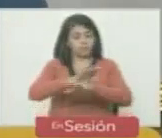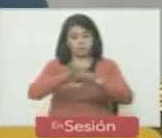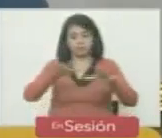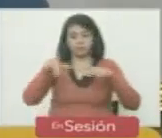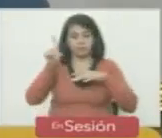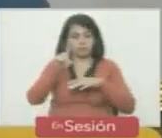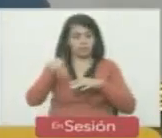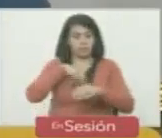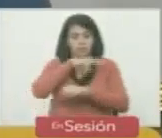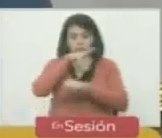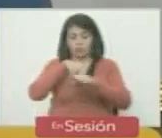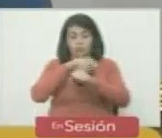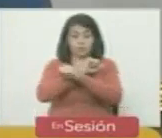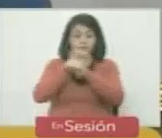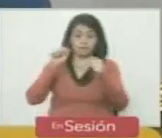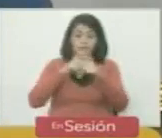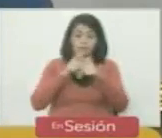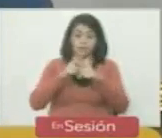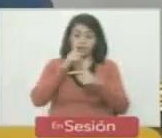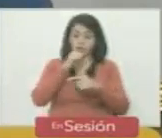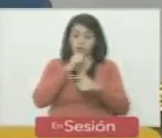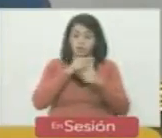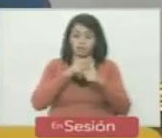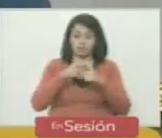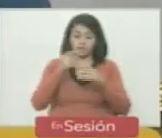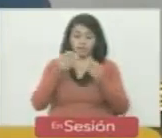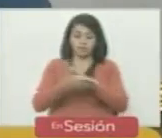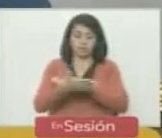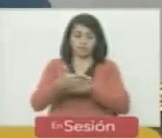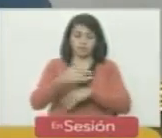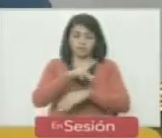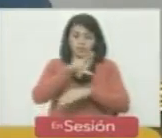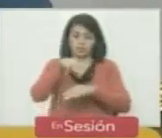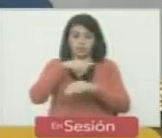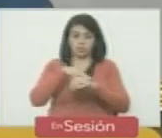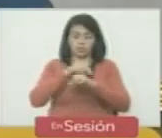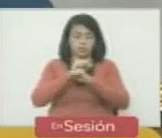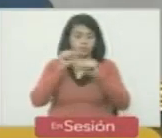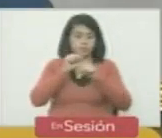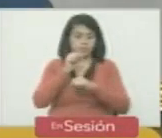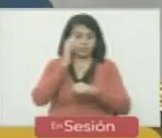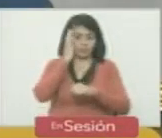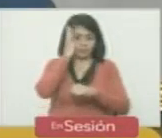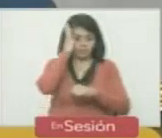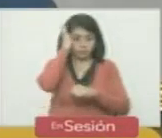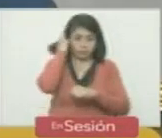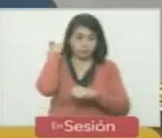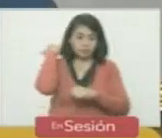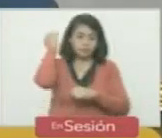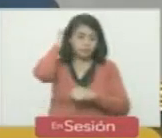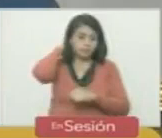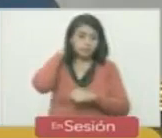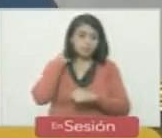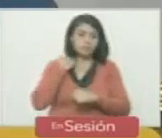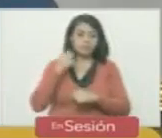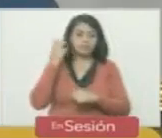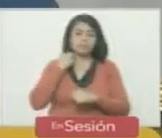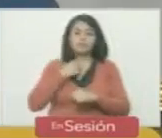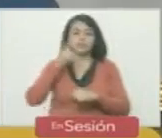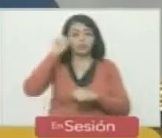de las armas nucleares, la inexistencia de las armas nucleares. Porque no recuerdo de quién es la